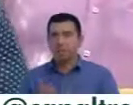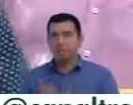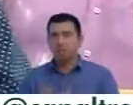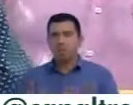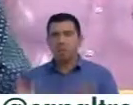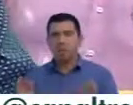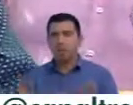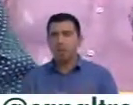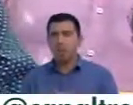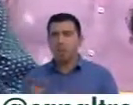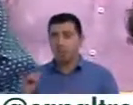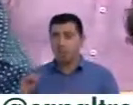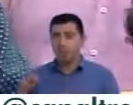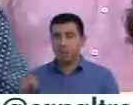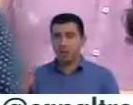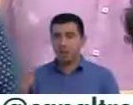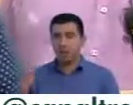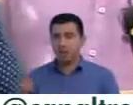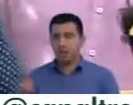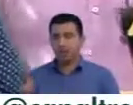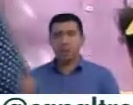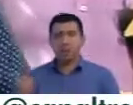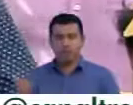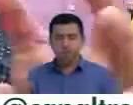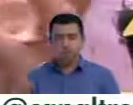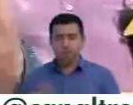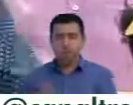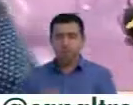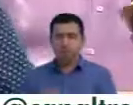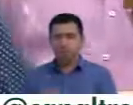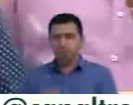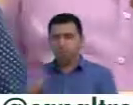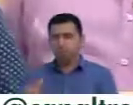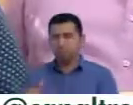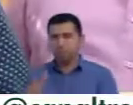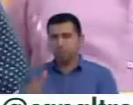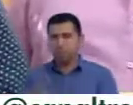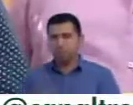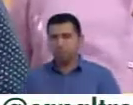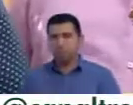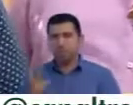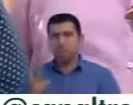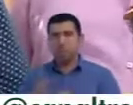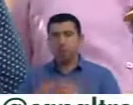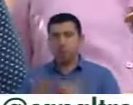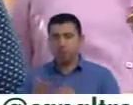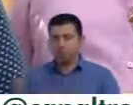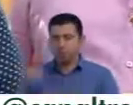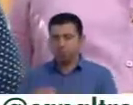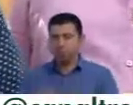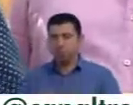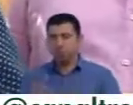al INEN, porque el INEN continúa allí en ese sector. Va a recibir otros dos colegios si se fusionan.